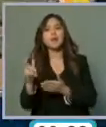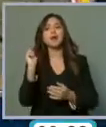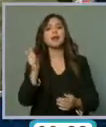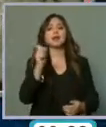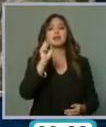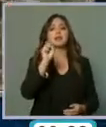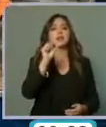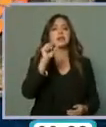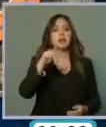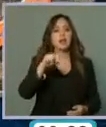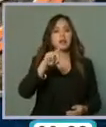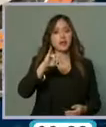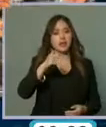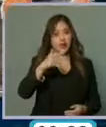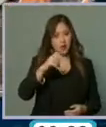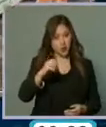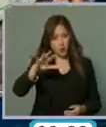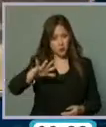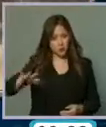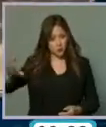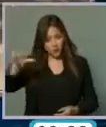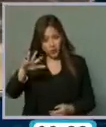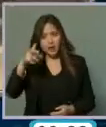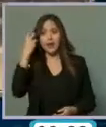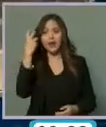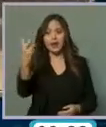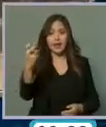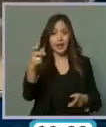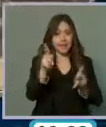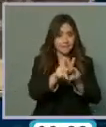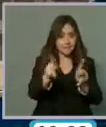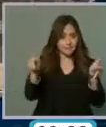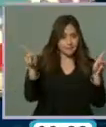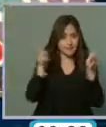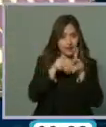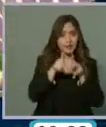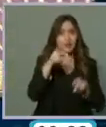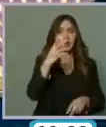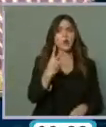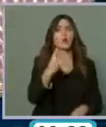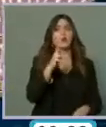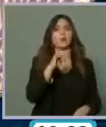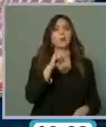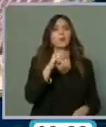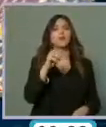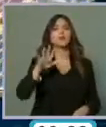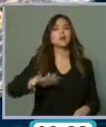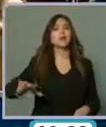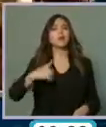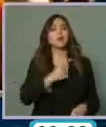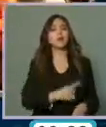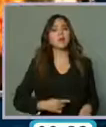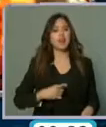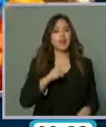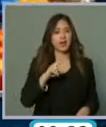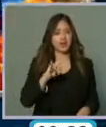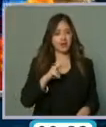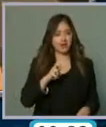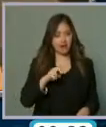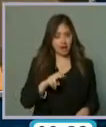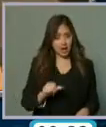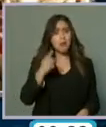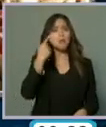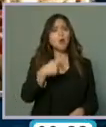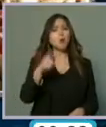además de muchas maravillas de Acapulco, también podemos ir, ahí tenemos la Casa de los Cuatro Vientos de Diego Rivera, pero la verdad es que podemos ir a descubrir